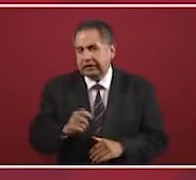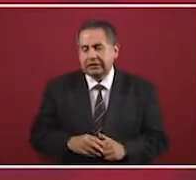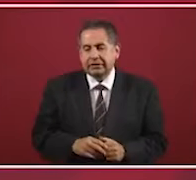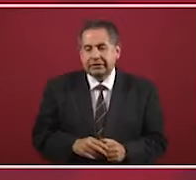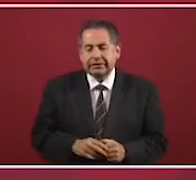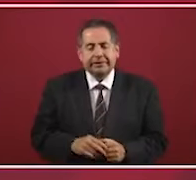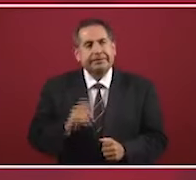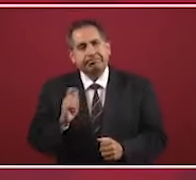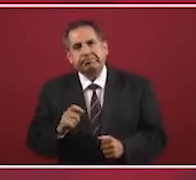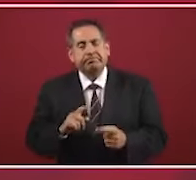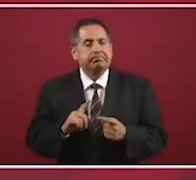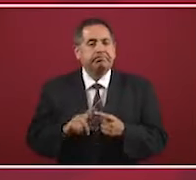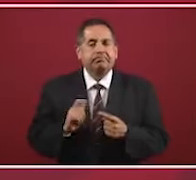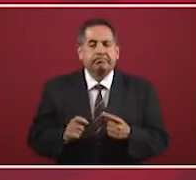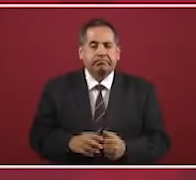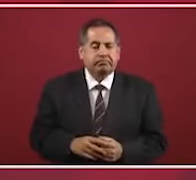no solo